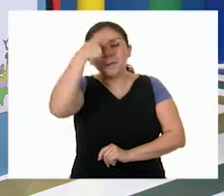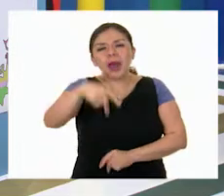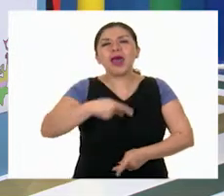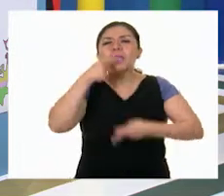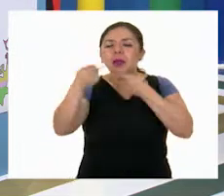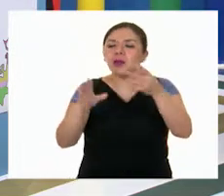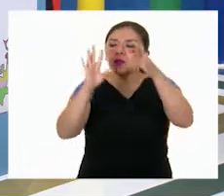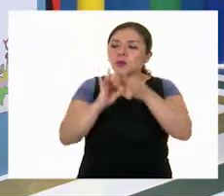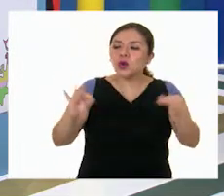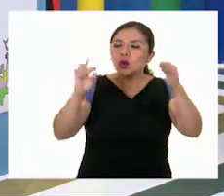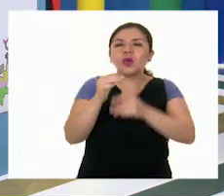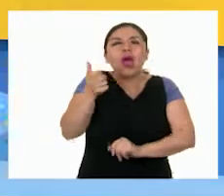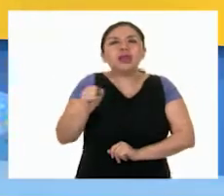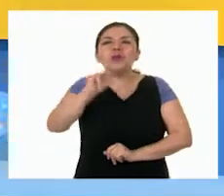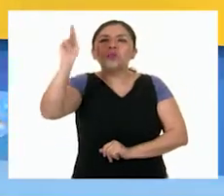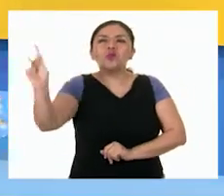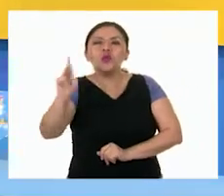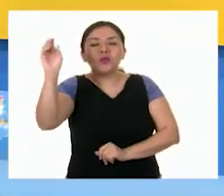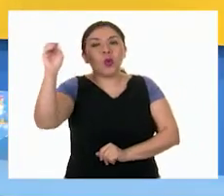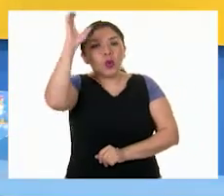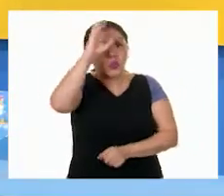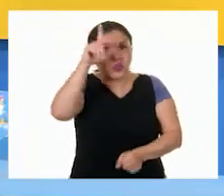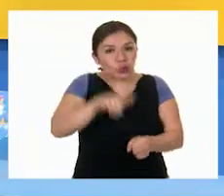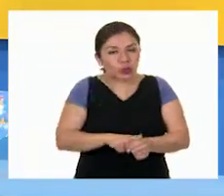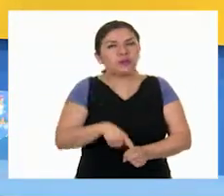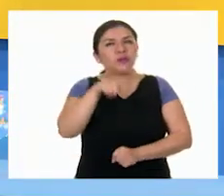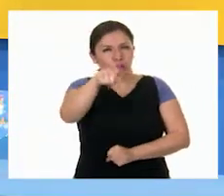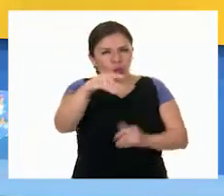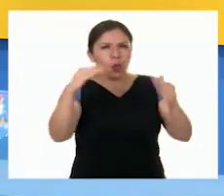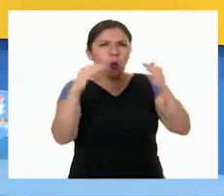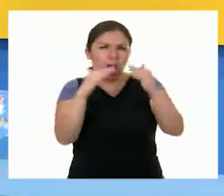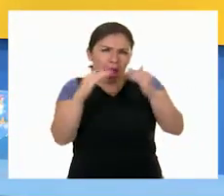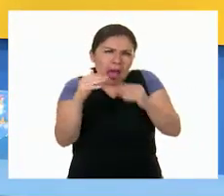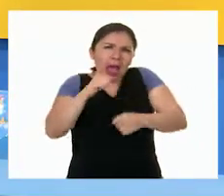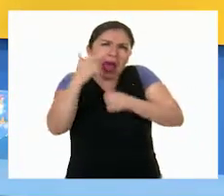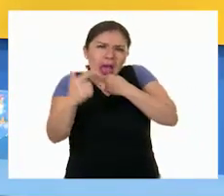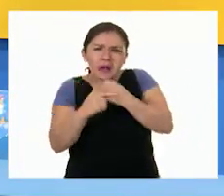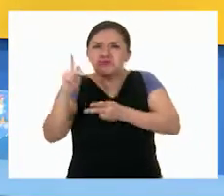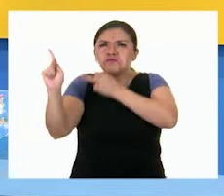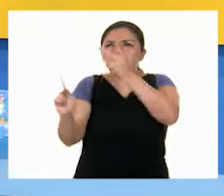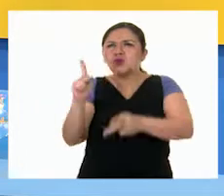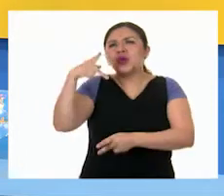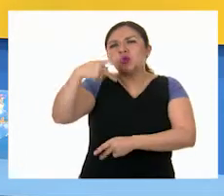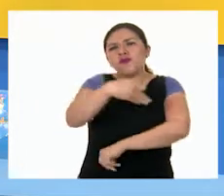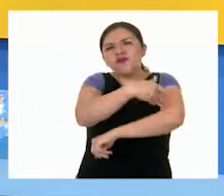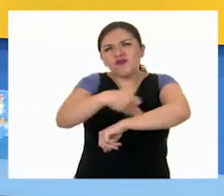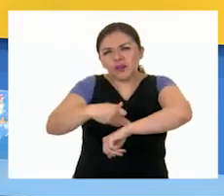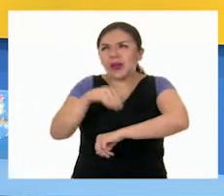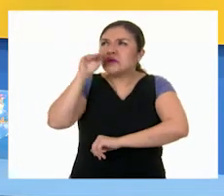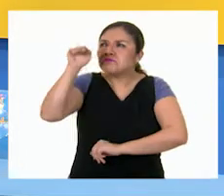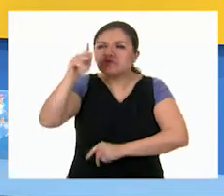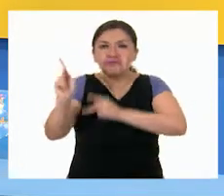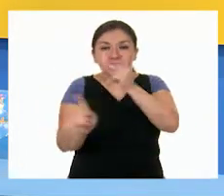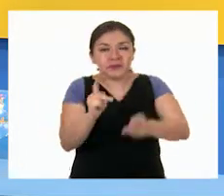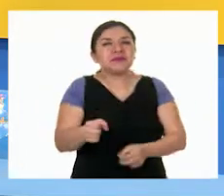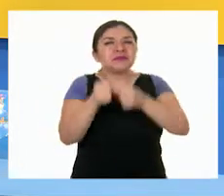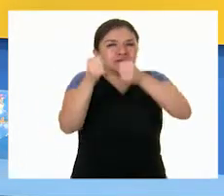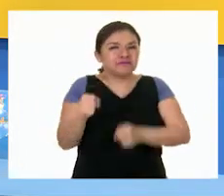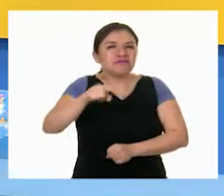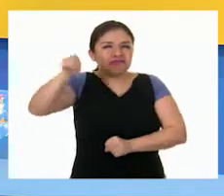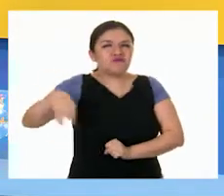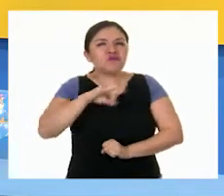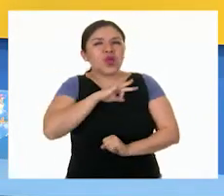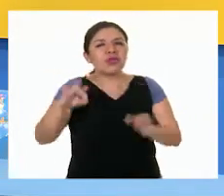pueblos y las culturas. Si ustedes en casa, niñas y niños, preguntan a su familia, seguramente